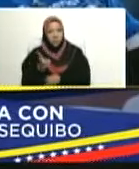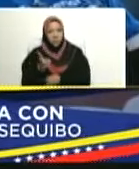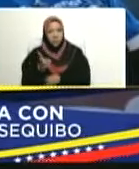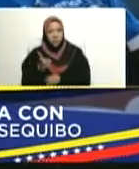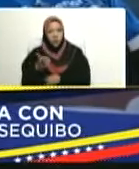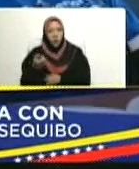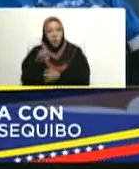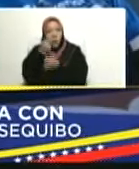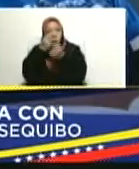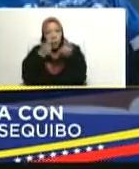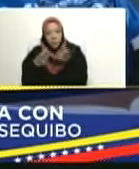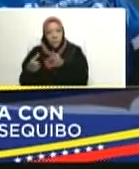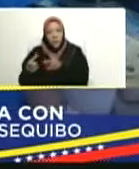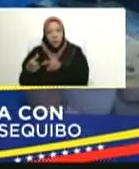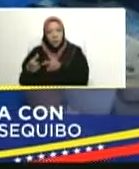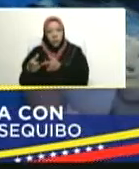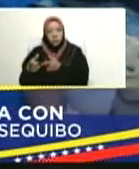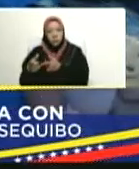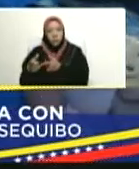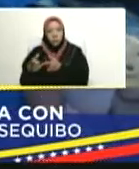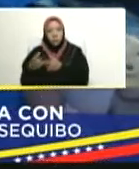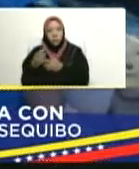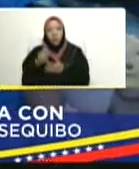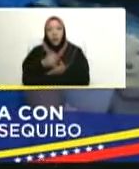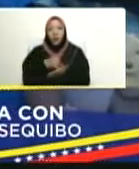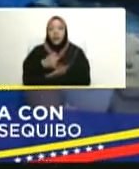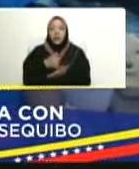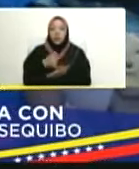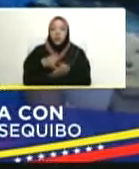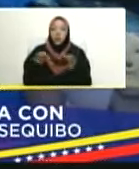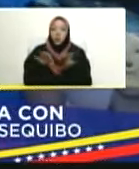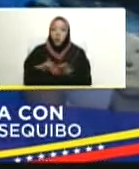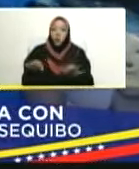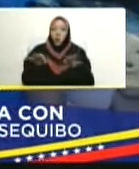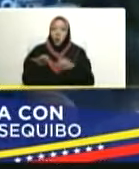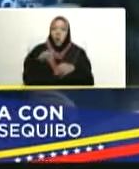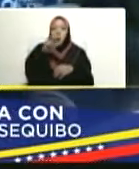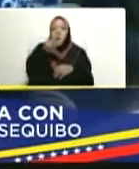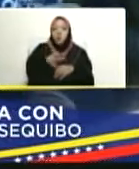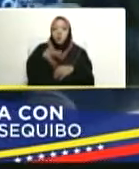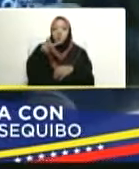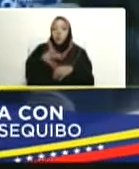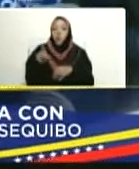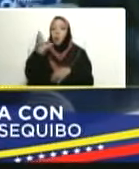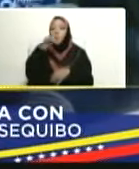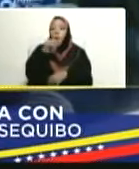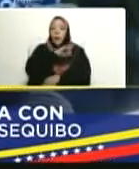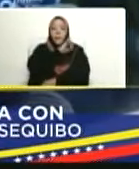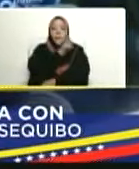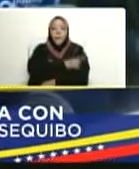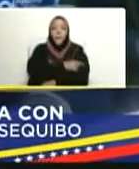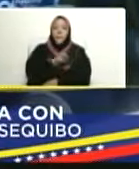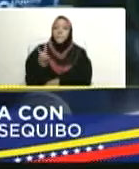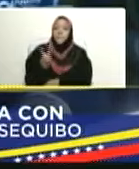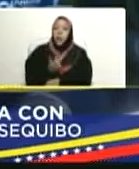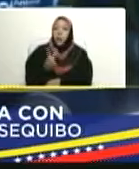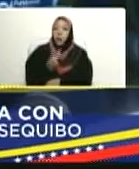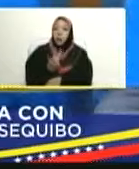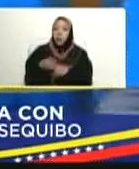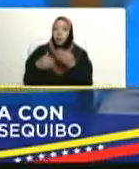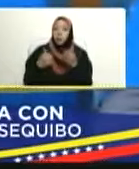de invasión y la debilidad, no teníamos ejército, no tenía fuerza militar, Venezuela lo